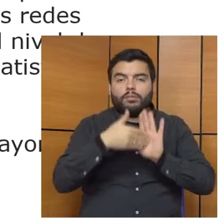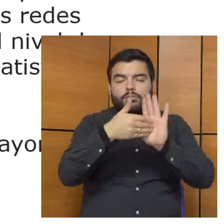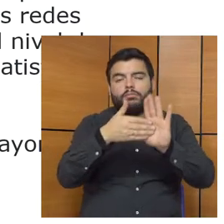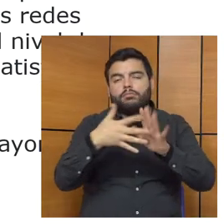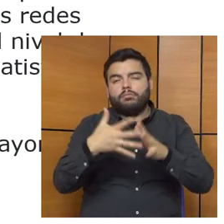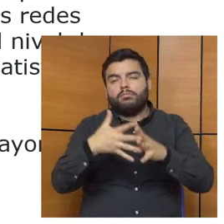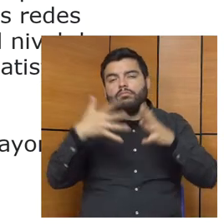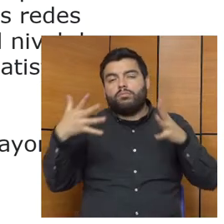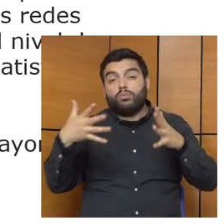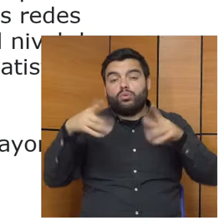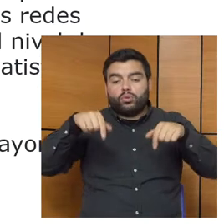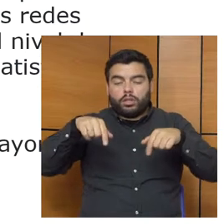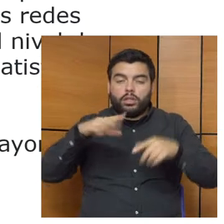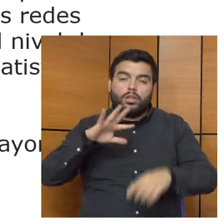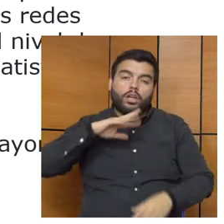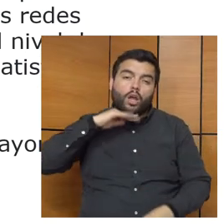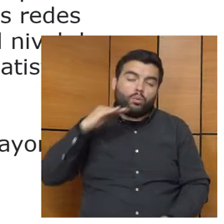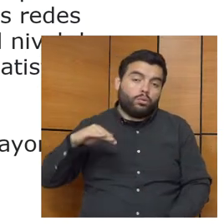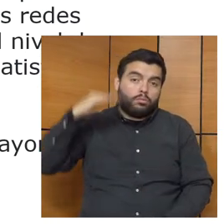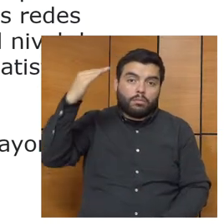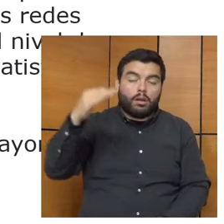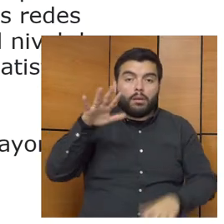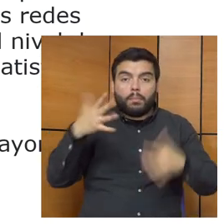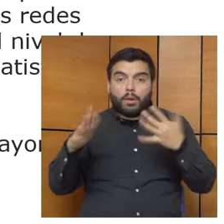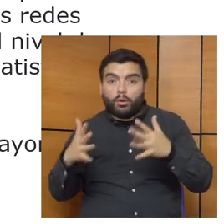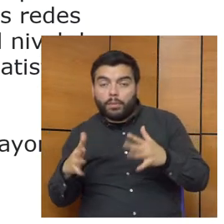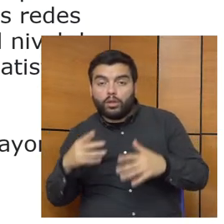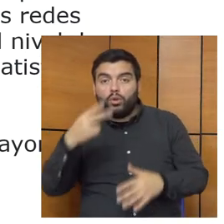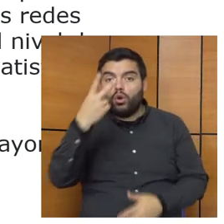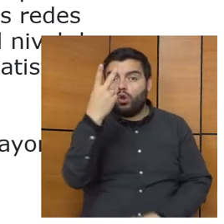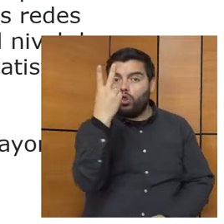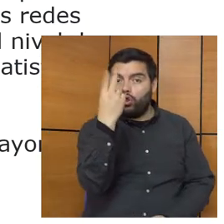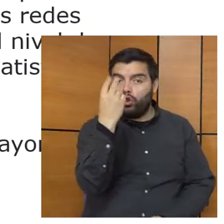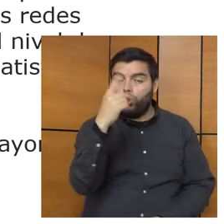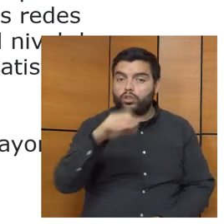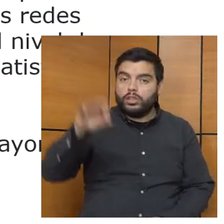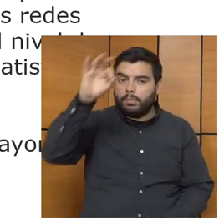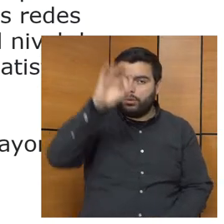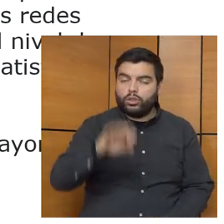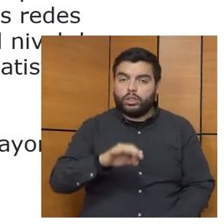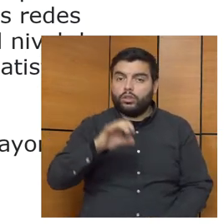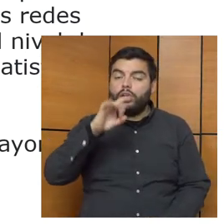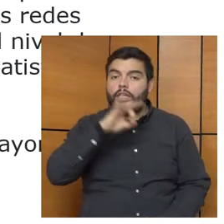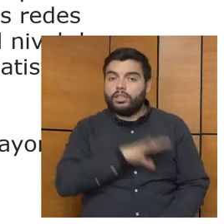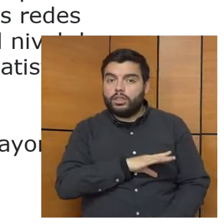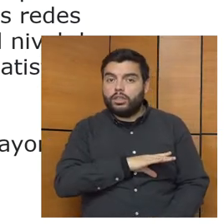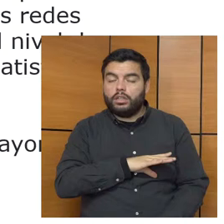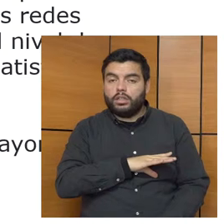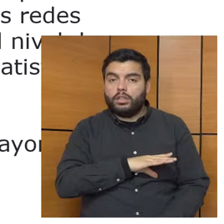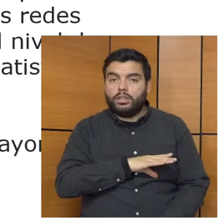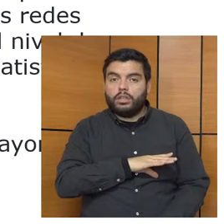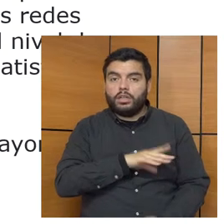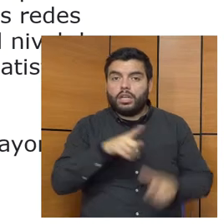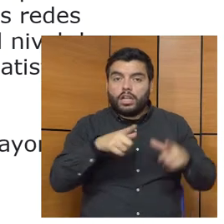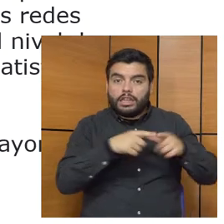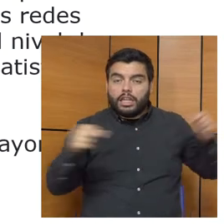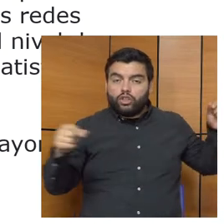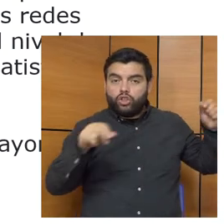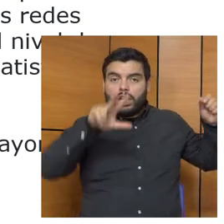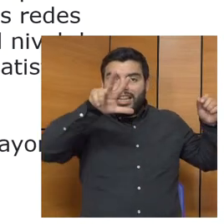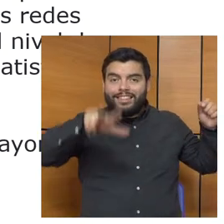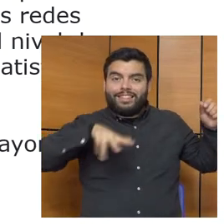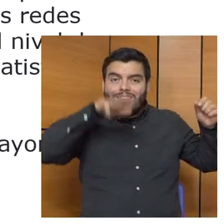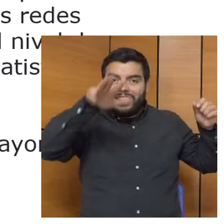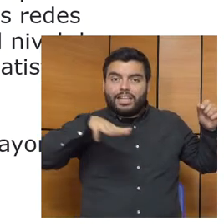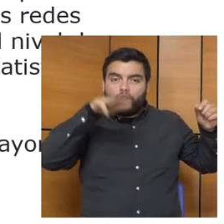cantidad enorme de adultos mayores, hoy día está una tasa, como dice ahí, del 11%, pero vamos a llegar aproximadamente a nivel nacional a un 19%